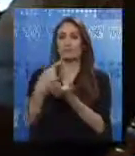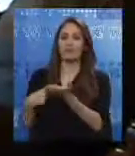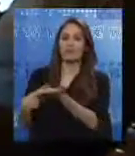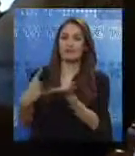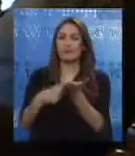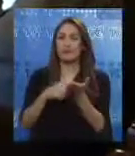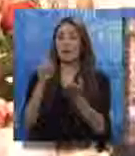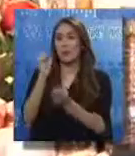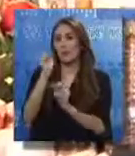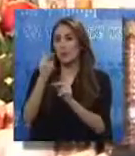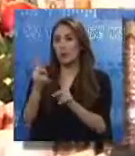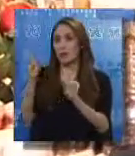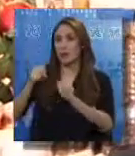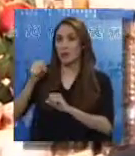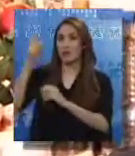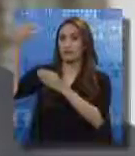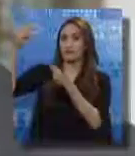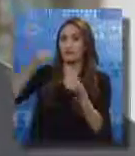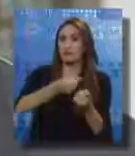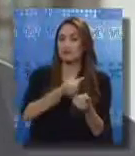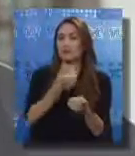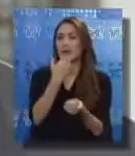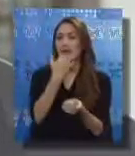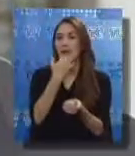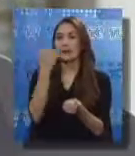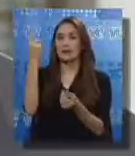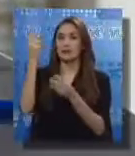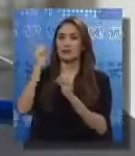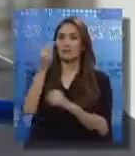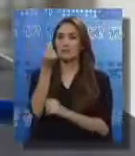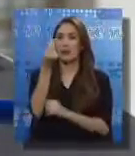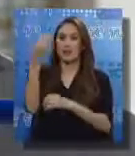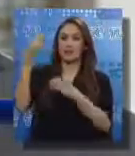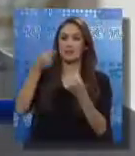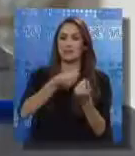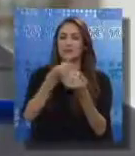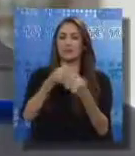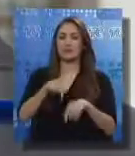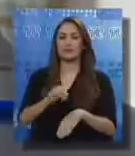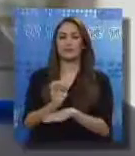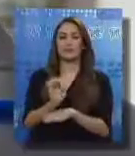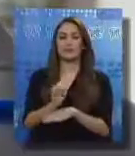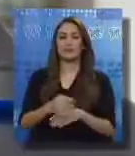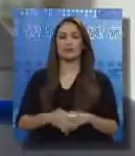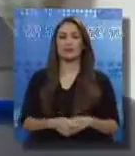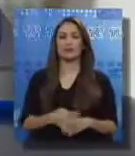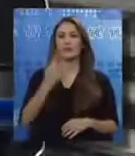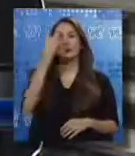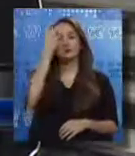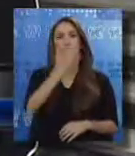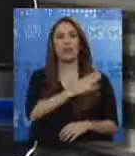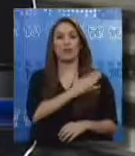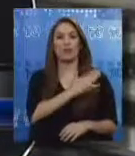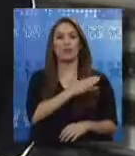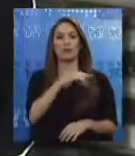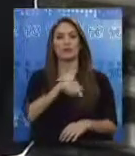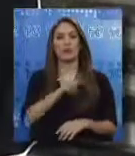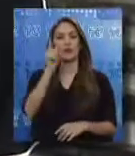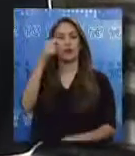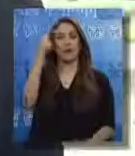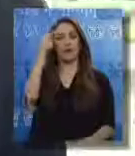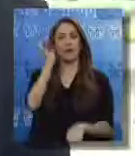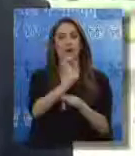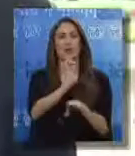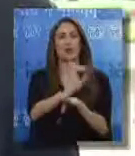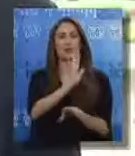conocer las oportunidades de inversión en el país. Muy obligado, hemos venido a Ecuador por la confianza que tenemos en el gobierno